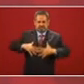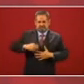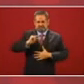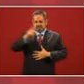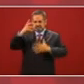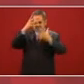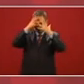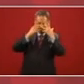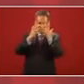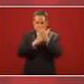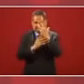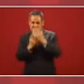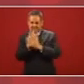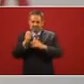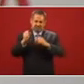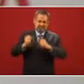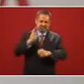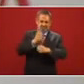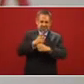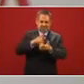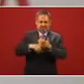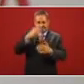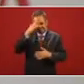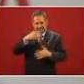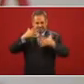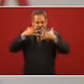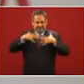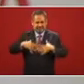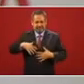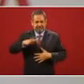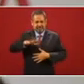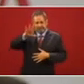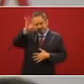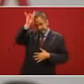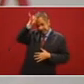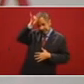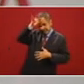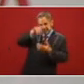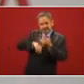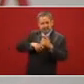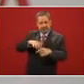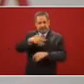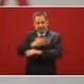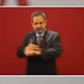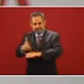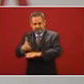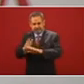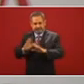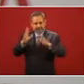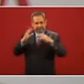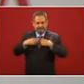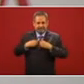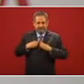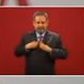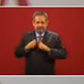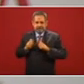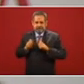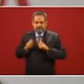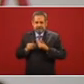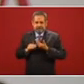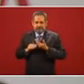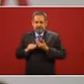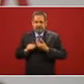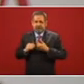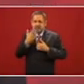contención en bioseguridad, esos trajes que son como unas pijamas de color blanco, de un material no